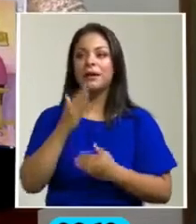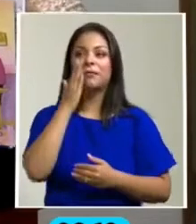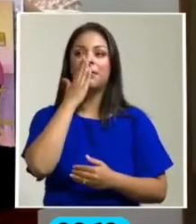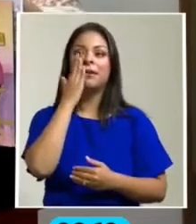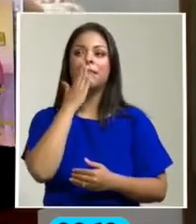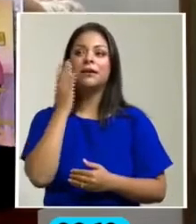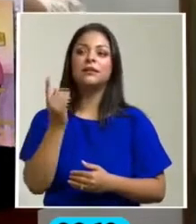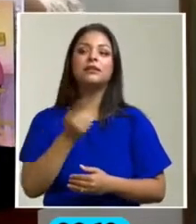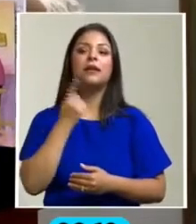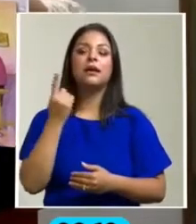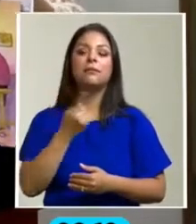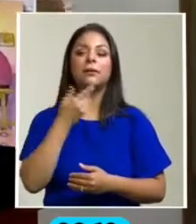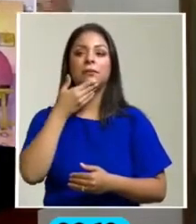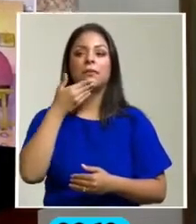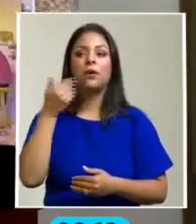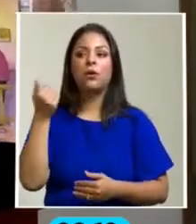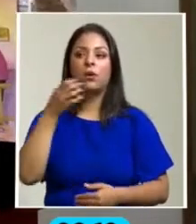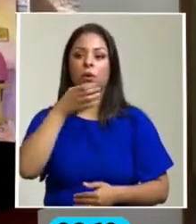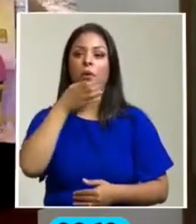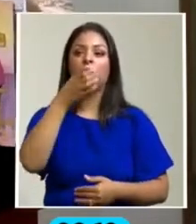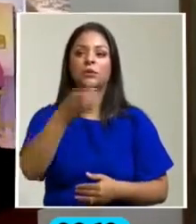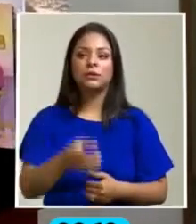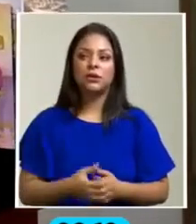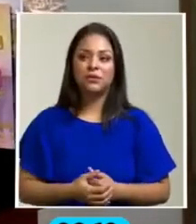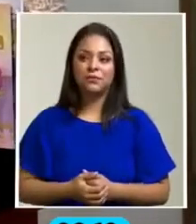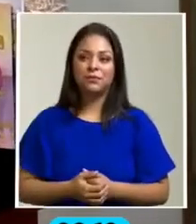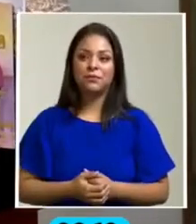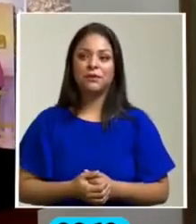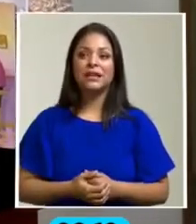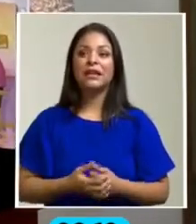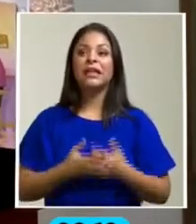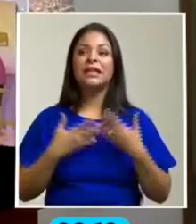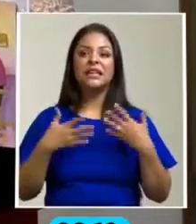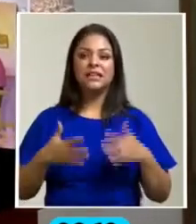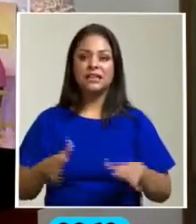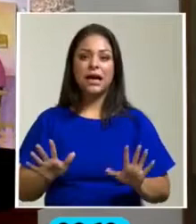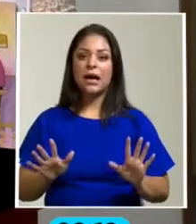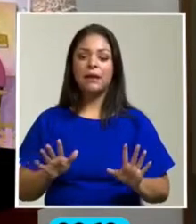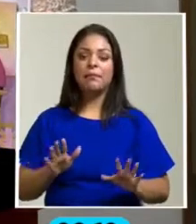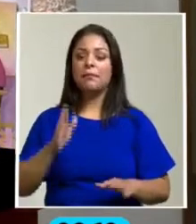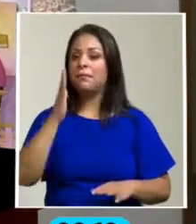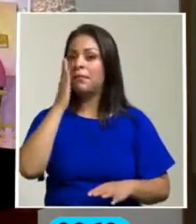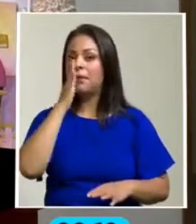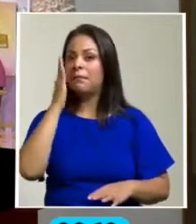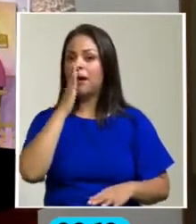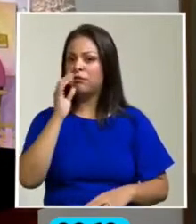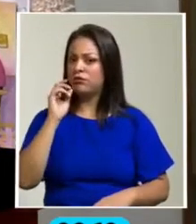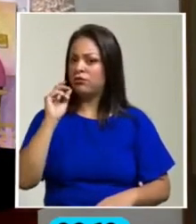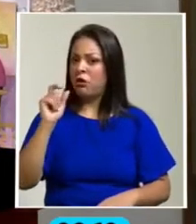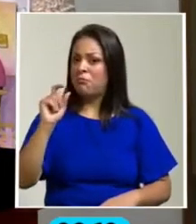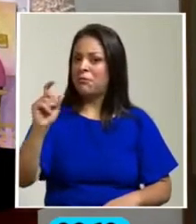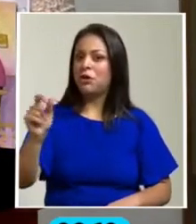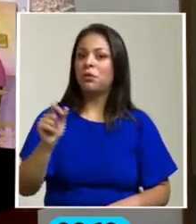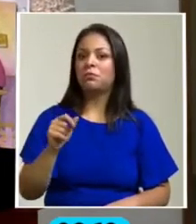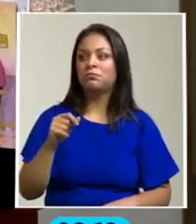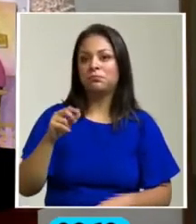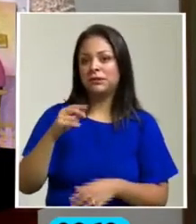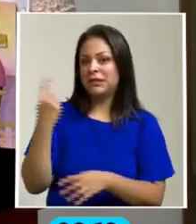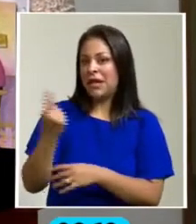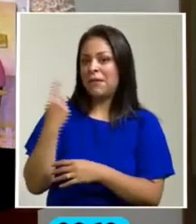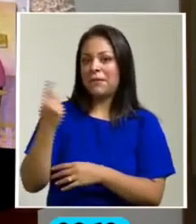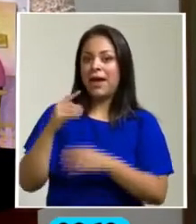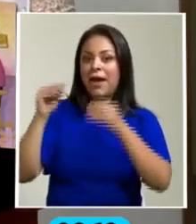mejor consejo. Y con esos movimientos rápidos que solo las mamás suelen tener con la magia